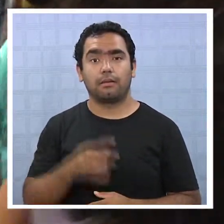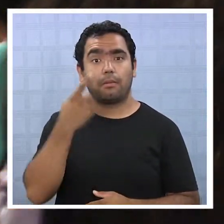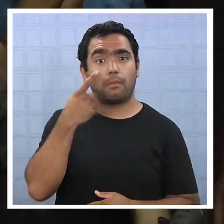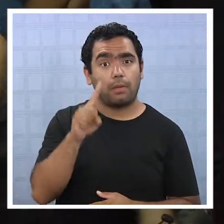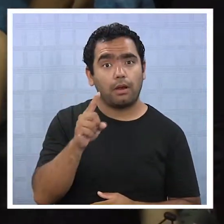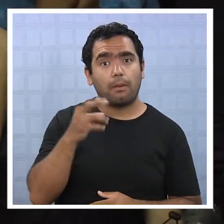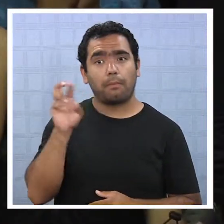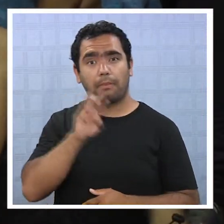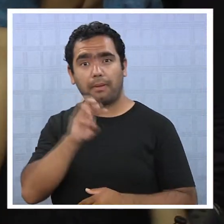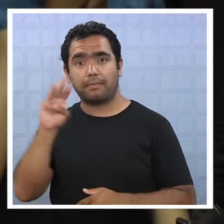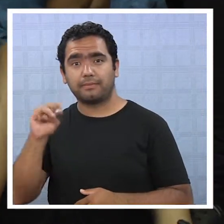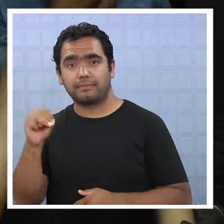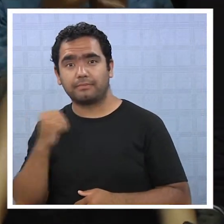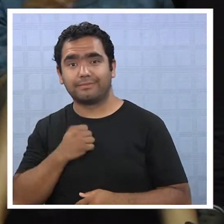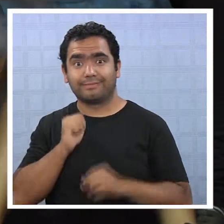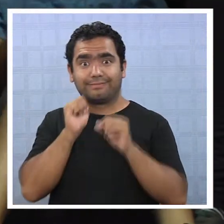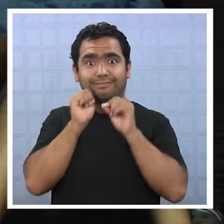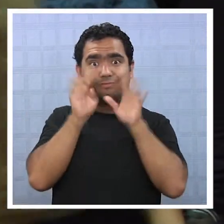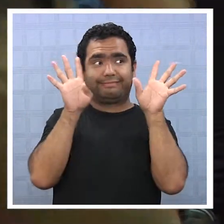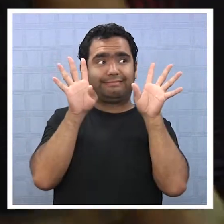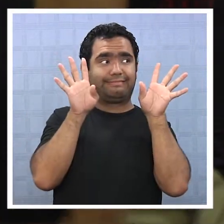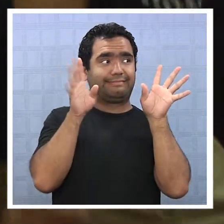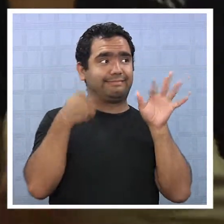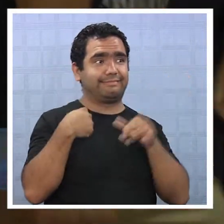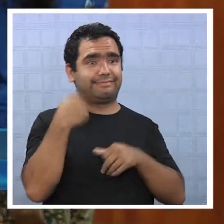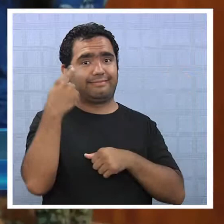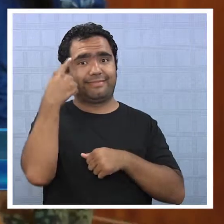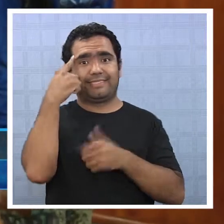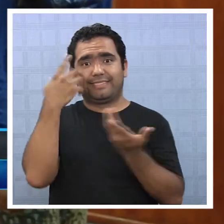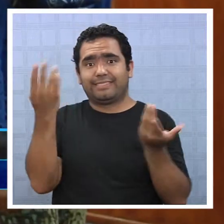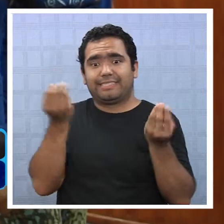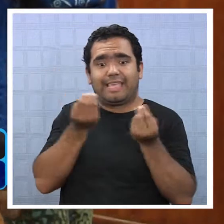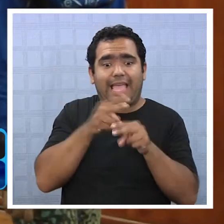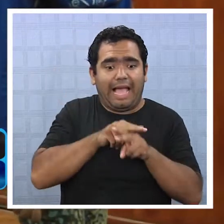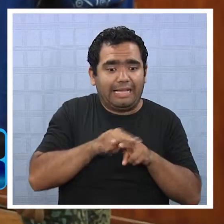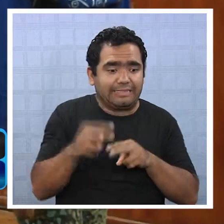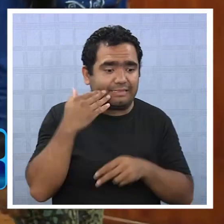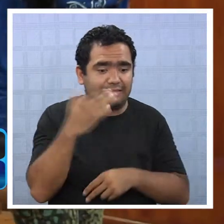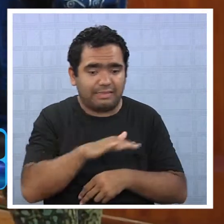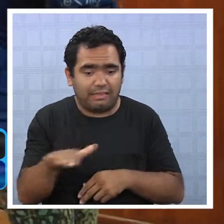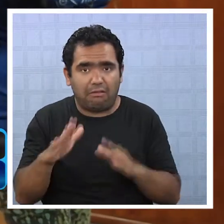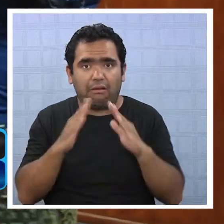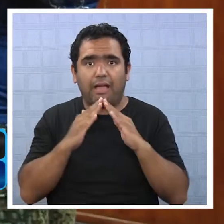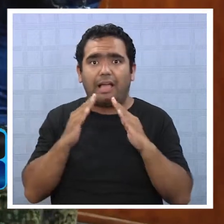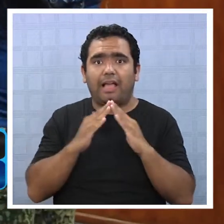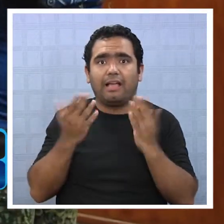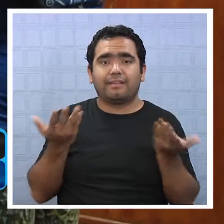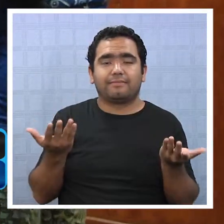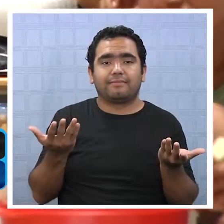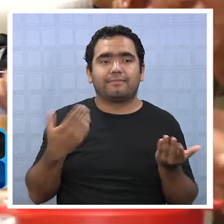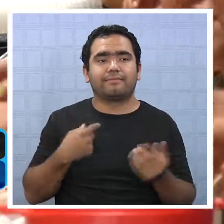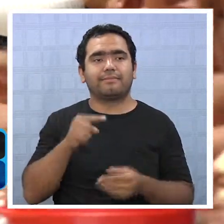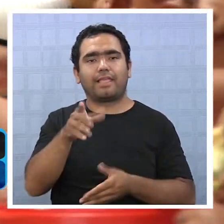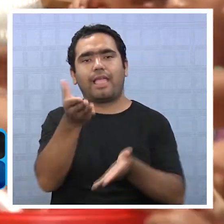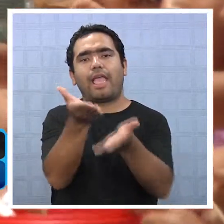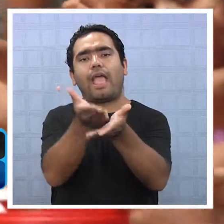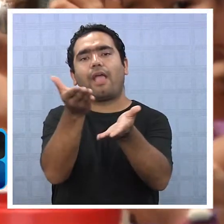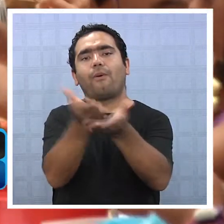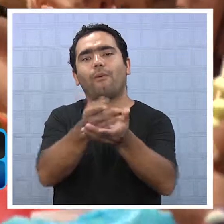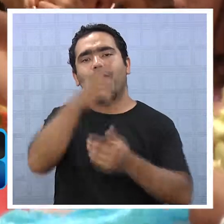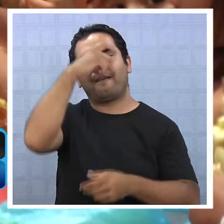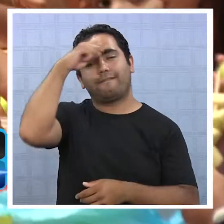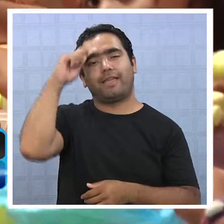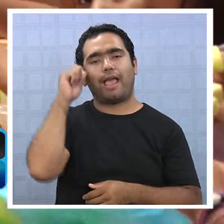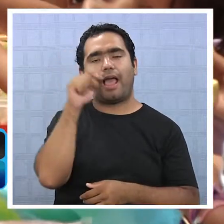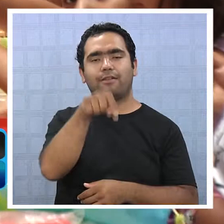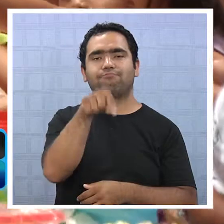¡Bien! Pero a muchos papás se les ponen los pelos de punta pensando qué hacer dos meses con los niños en casa. Las